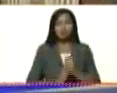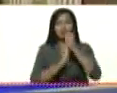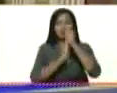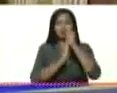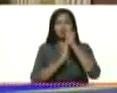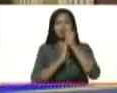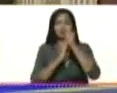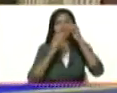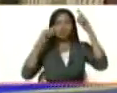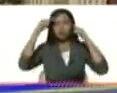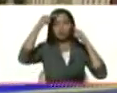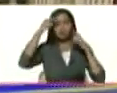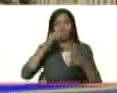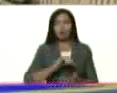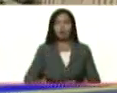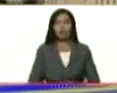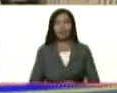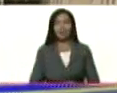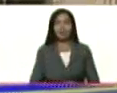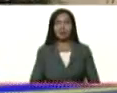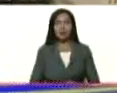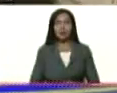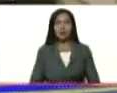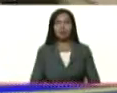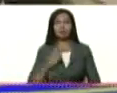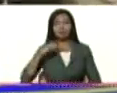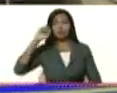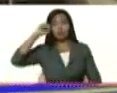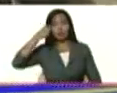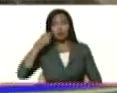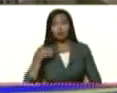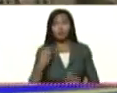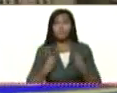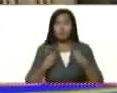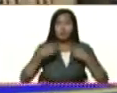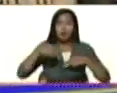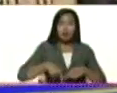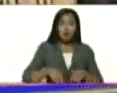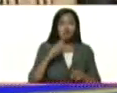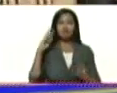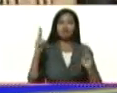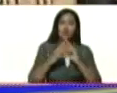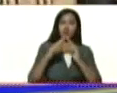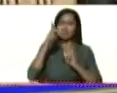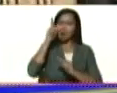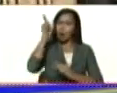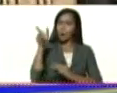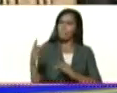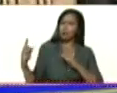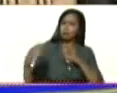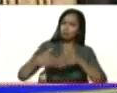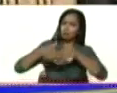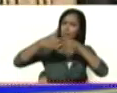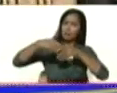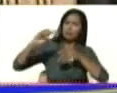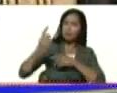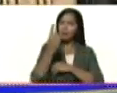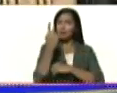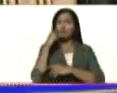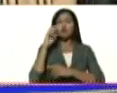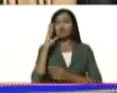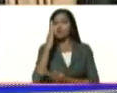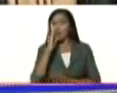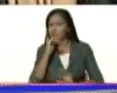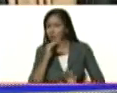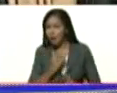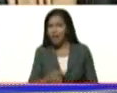de la República. Y lo recuerdo vivamente cuando lo conocí. Y sin lugar a duda,